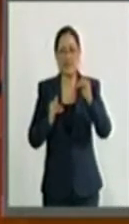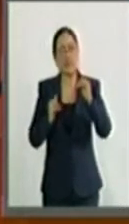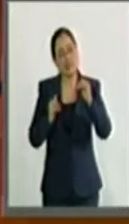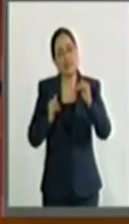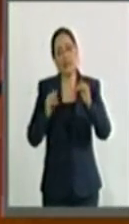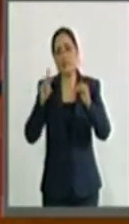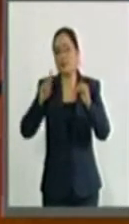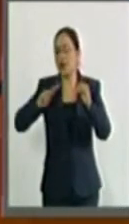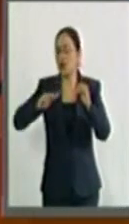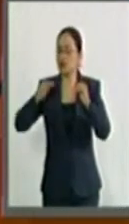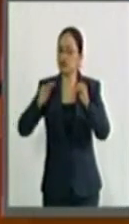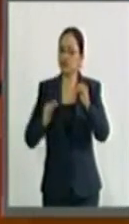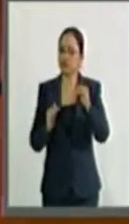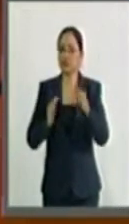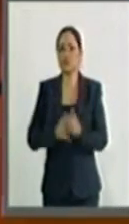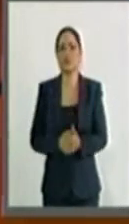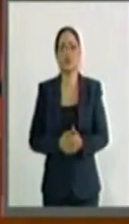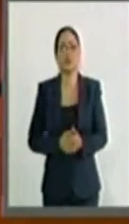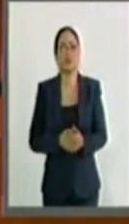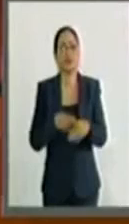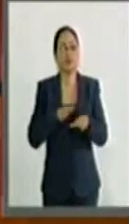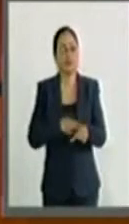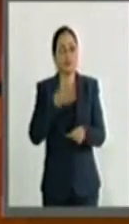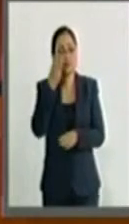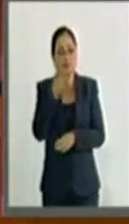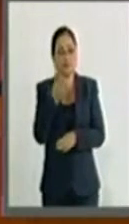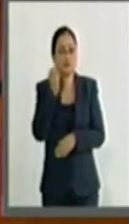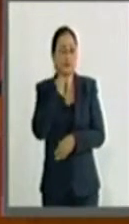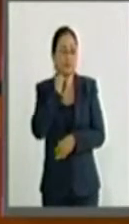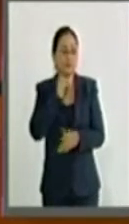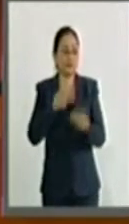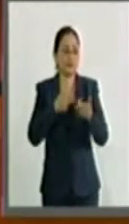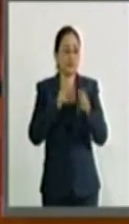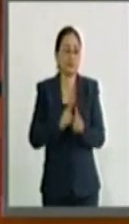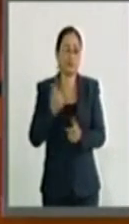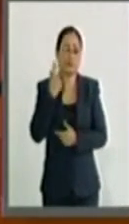Ante este escenario, los senadores del PRI